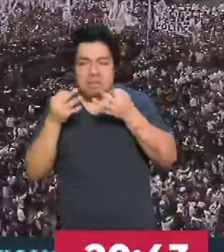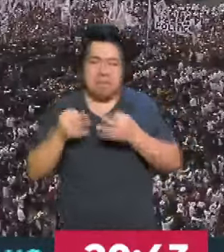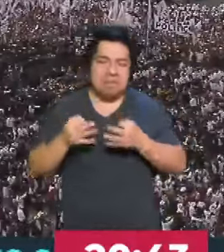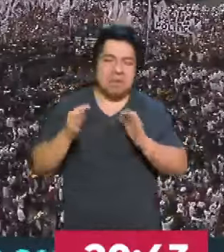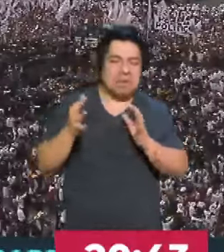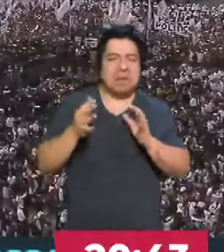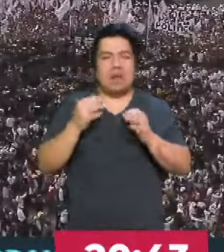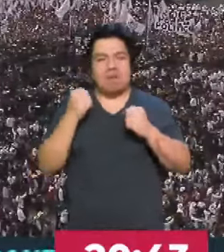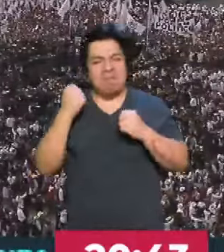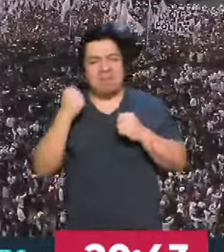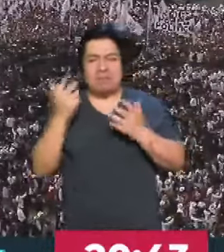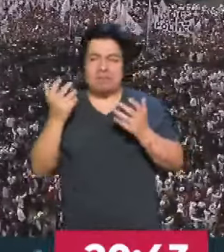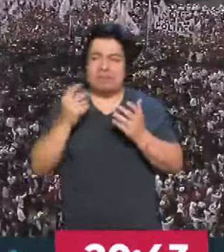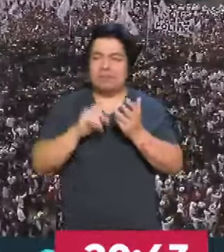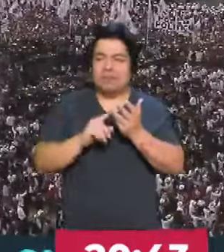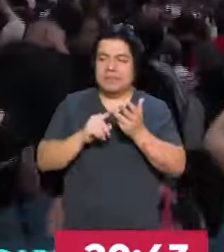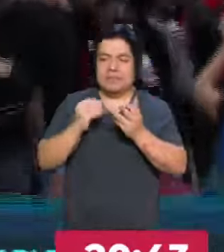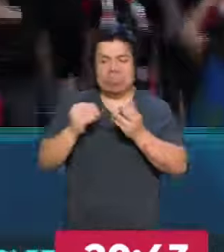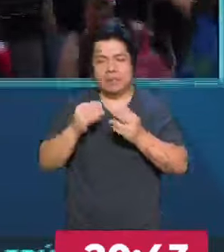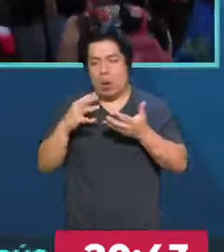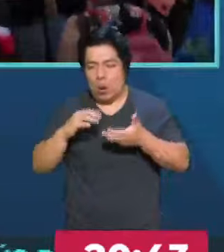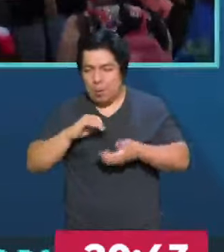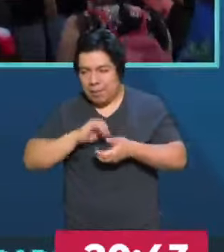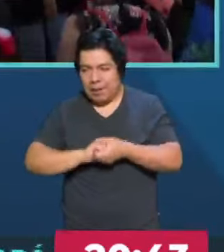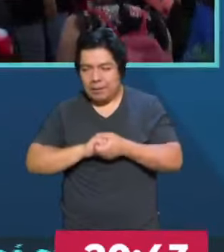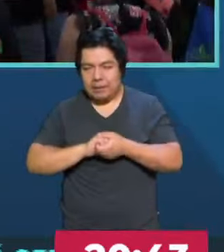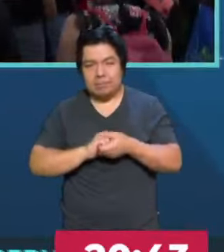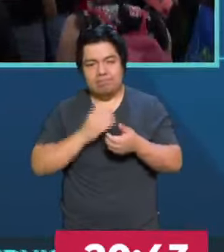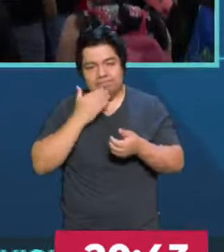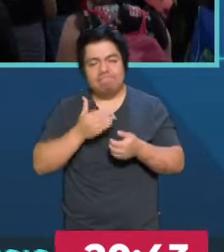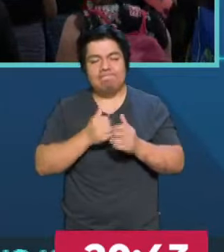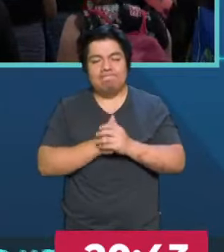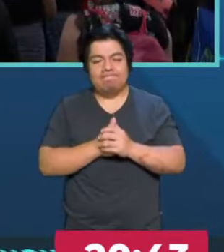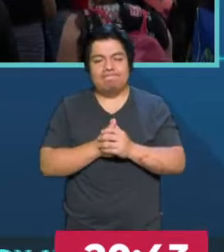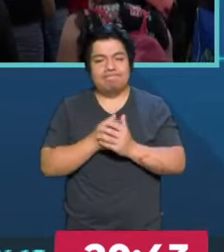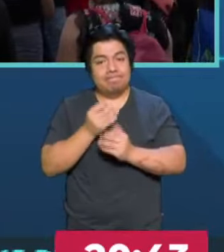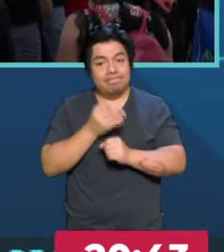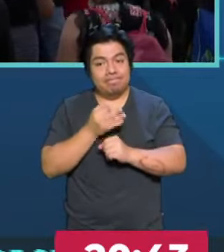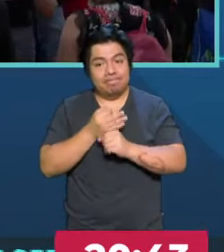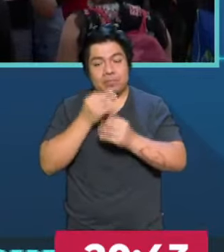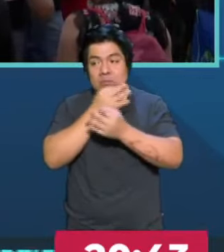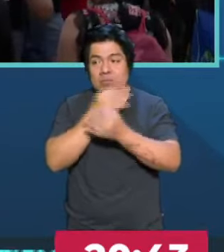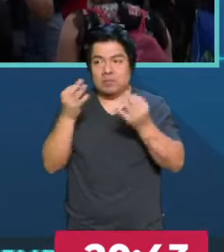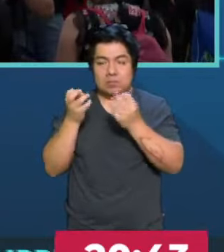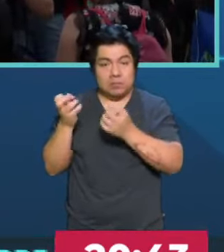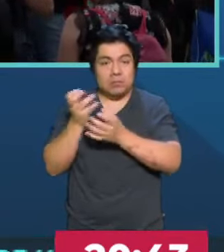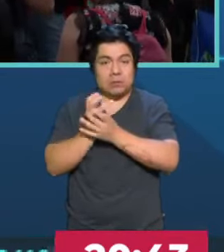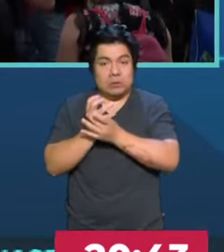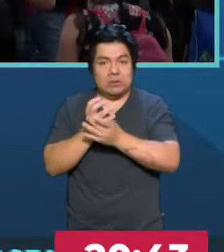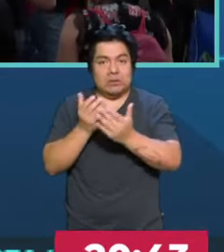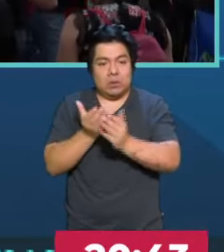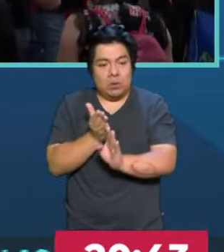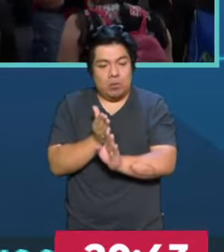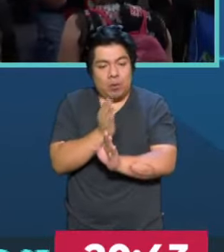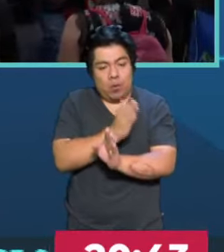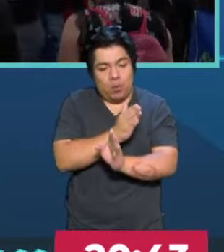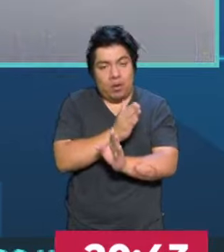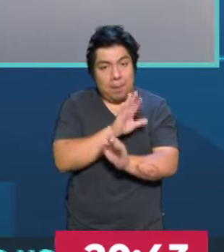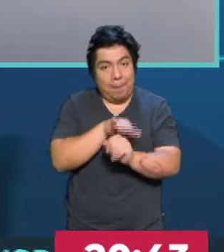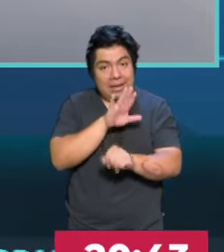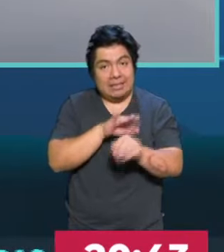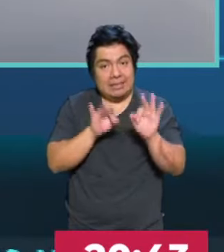tiempo soberbio, fue de mucha reconciliación, un gran momento, esto anuncia, decía él, un antes y sobre todo